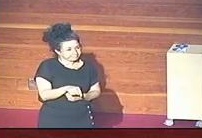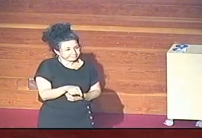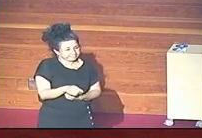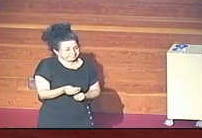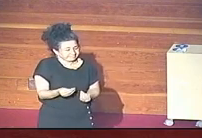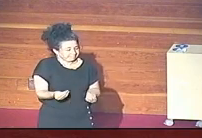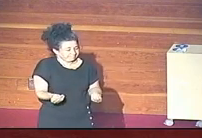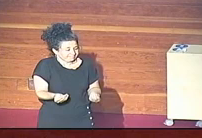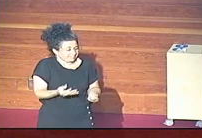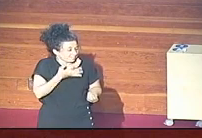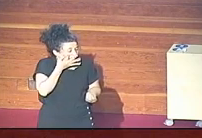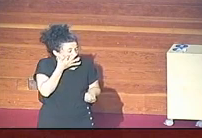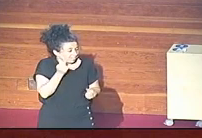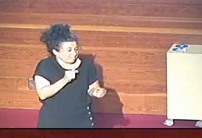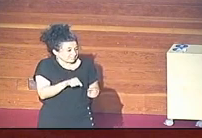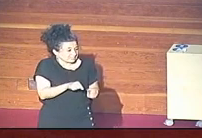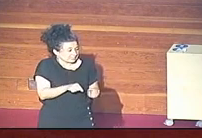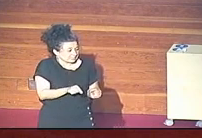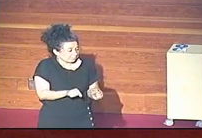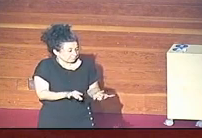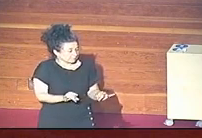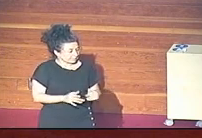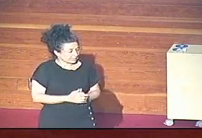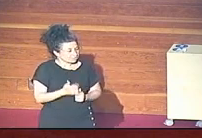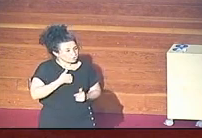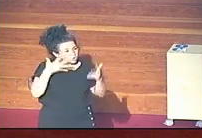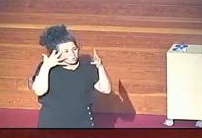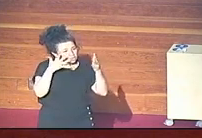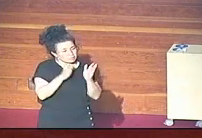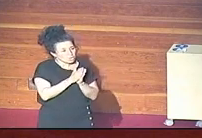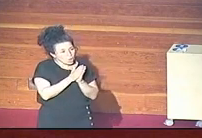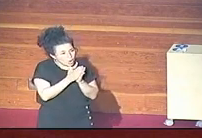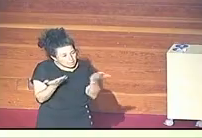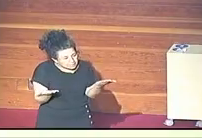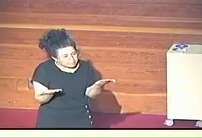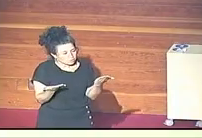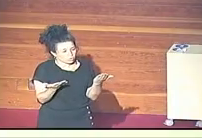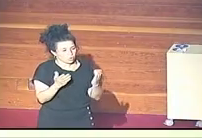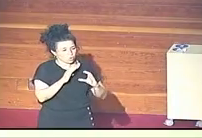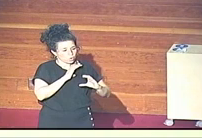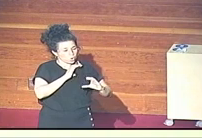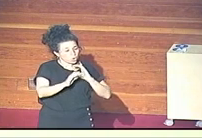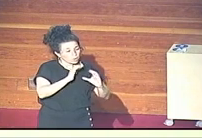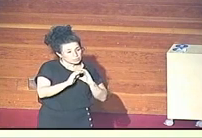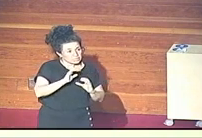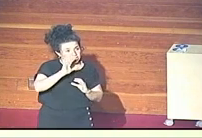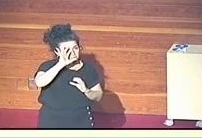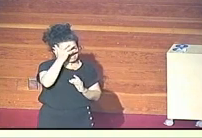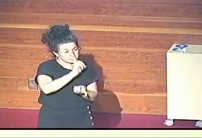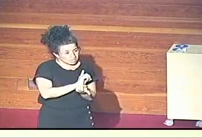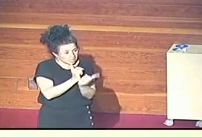entrar en eso les recomiendo un libro que se llama la comunicación del cambio climático una